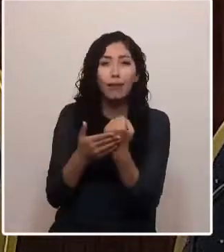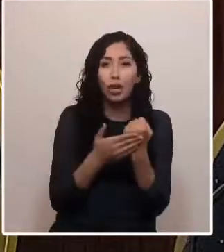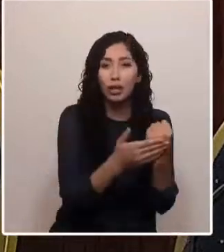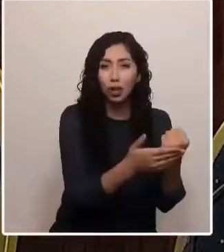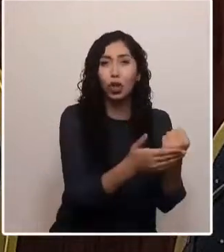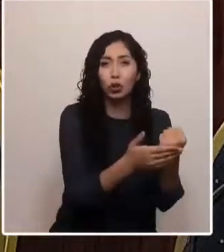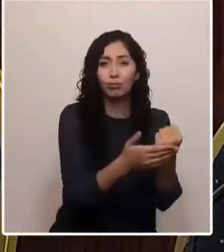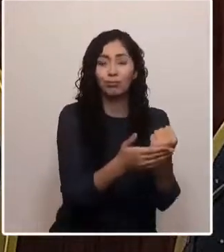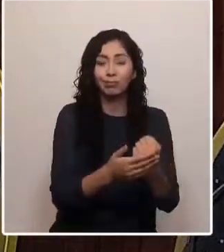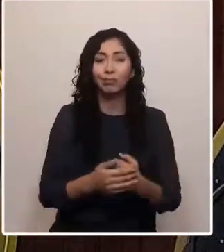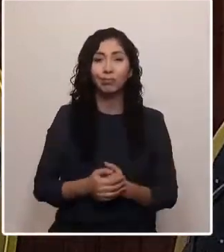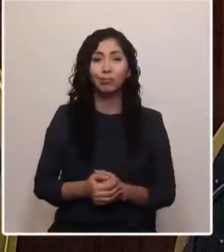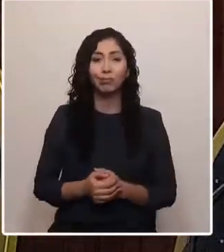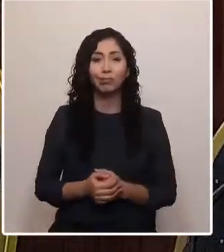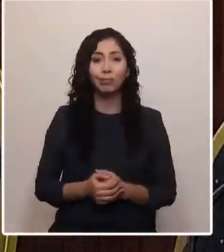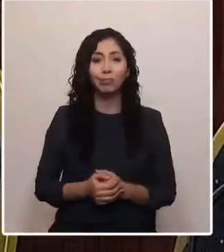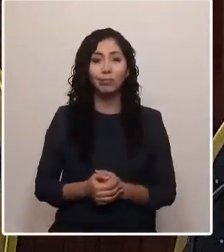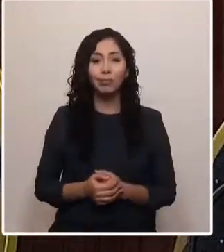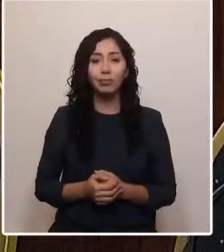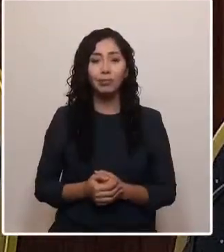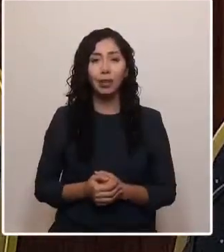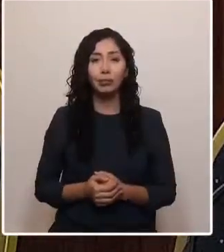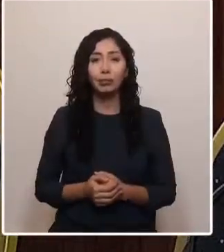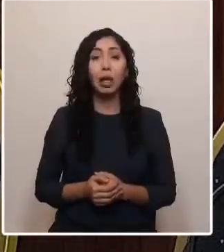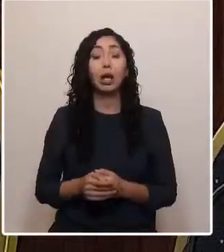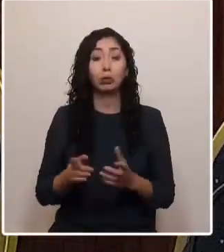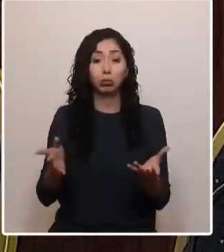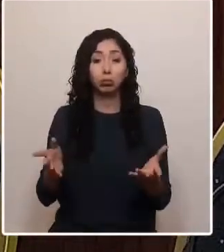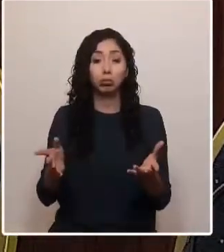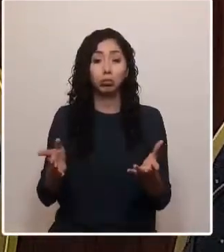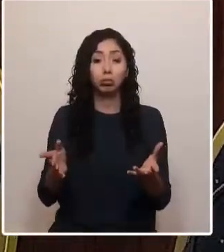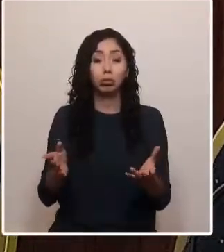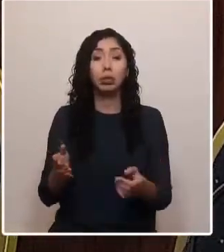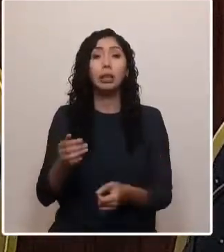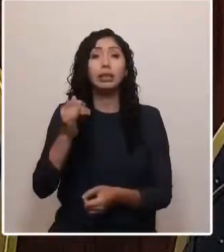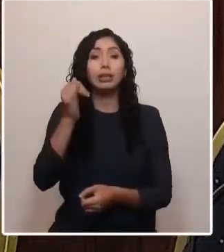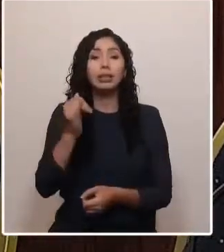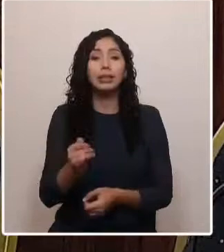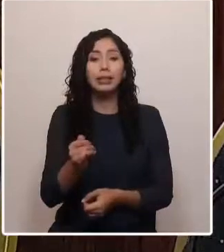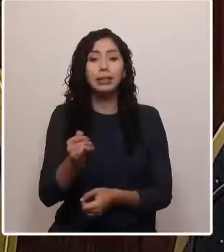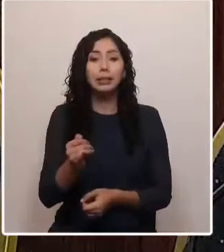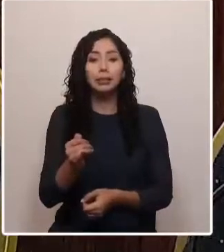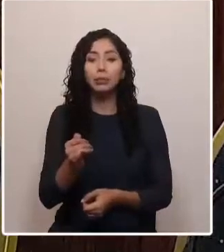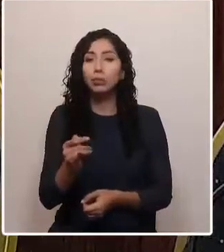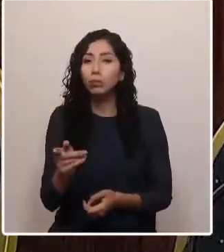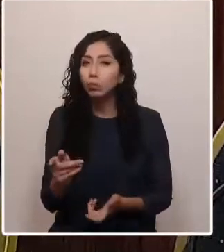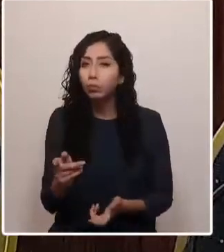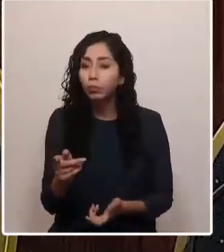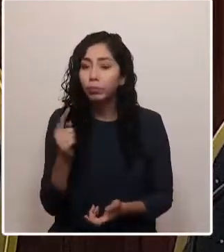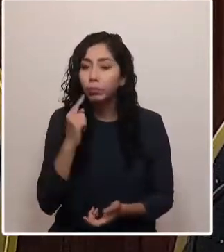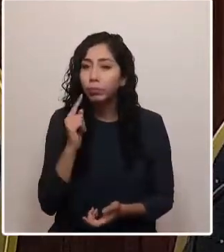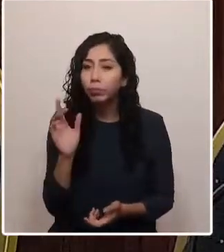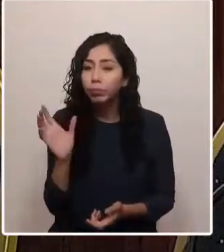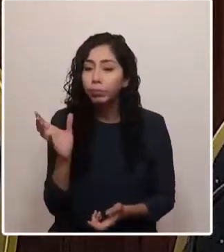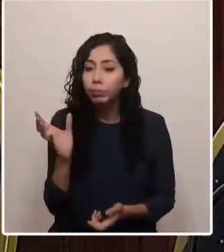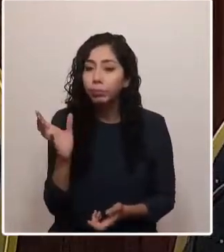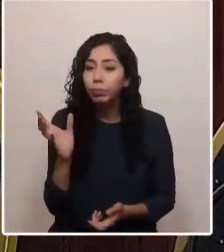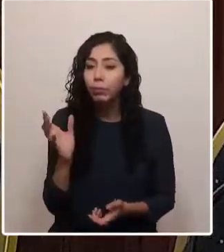en tanto dimensiones colectivas sin perder la individualidad, competencia la competencia